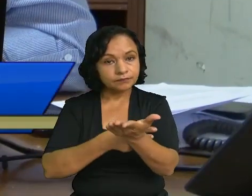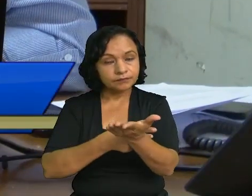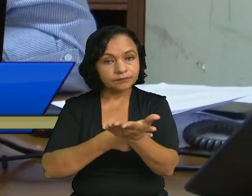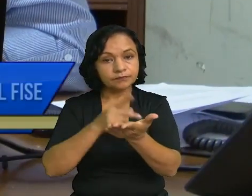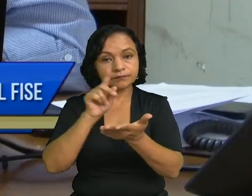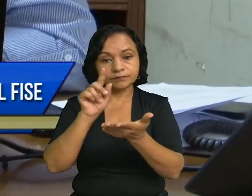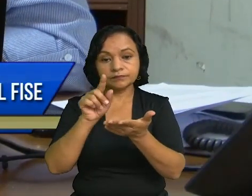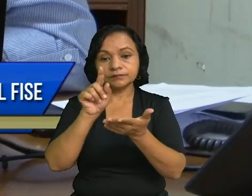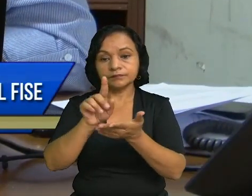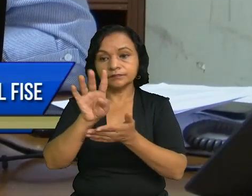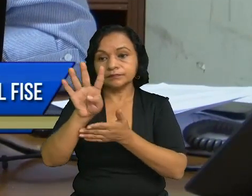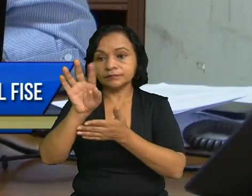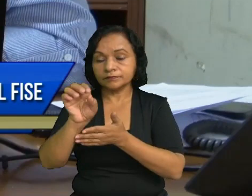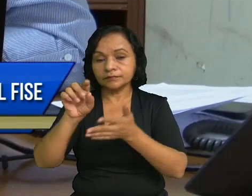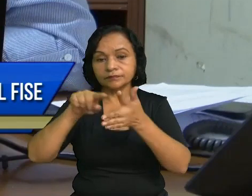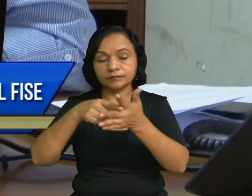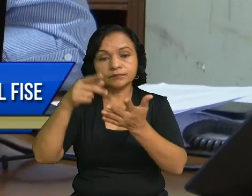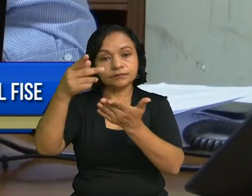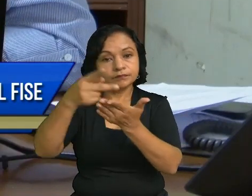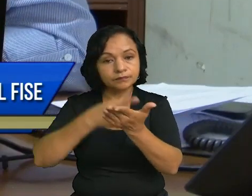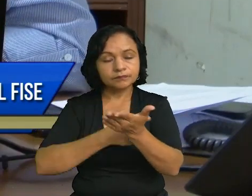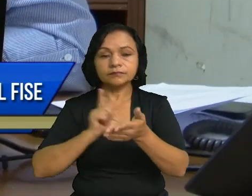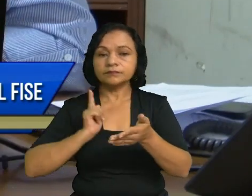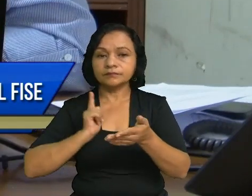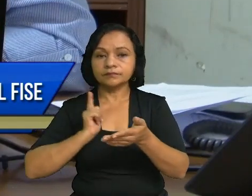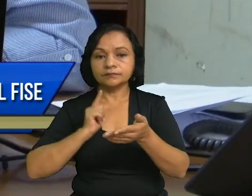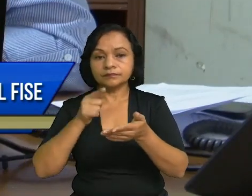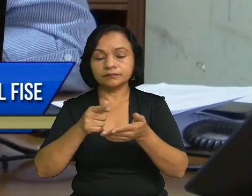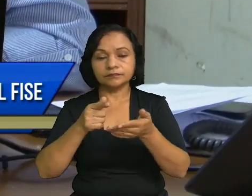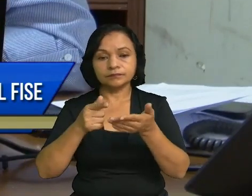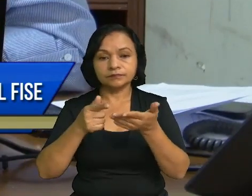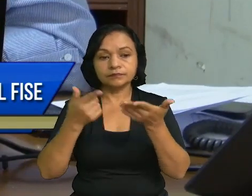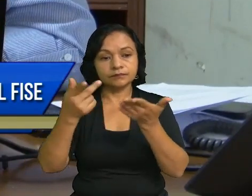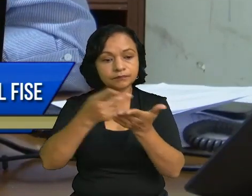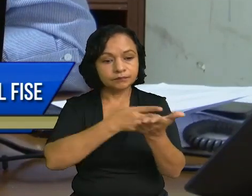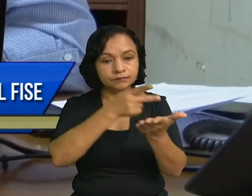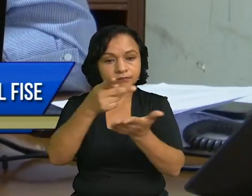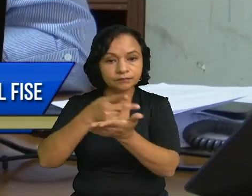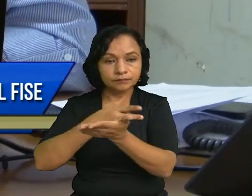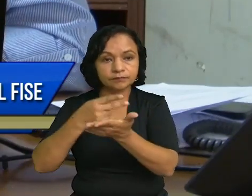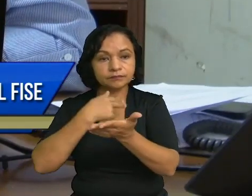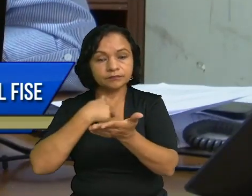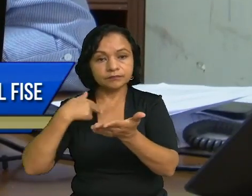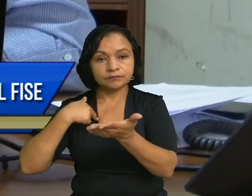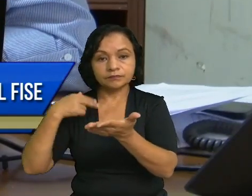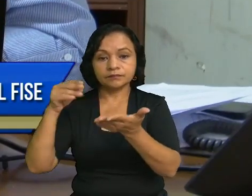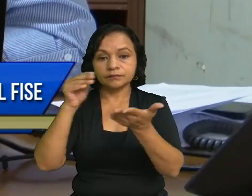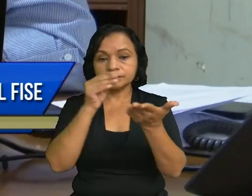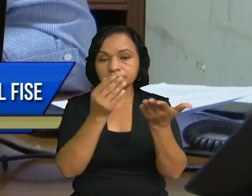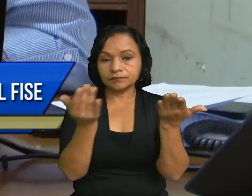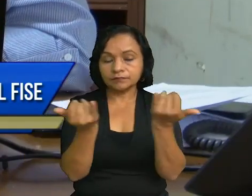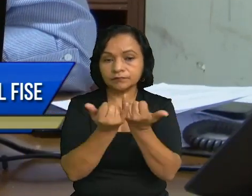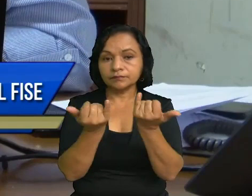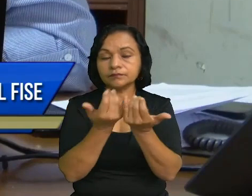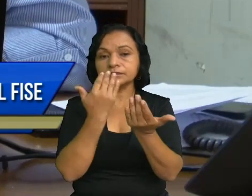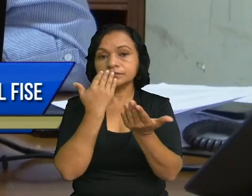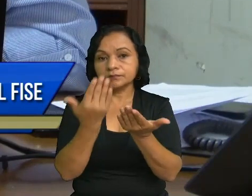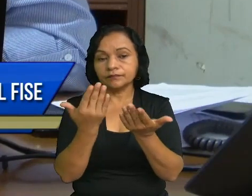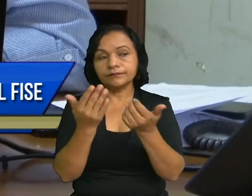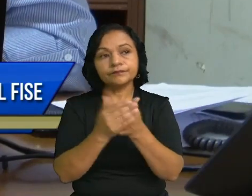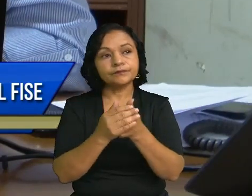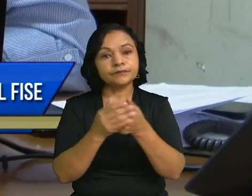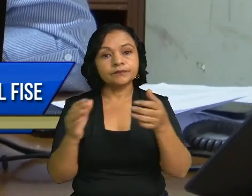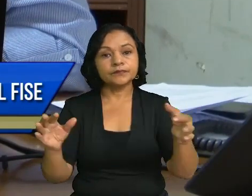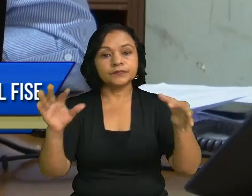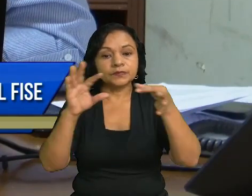140 iniciativas de proyectos ya se encuentran a nivel de perfiles de proyectos y están registrados en el módulo de prefactibilidad forman